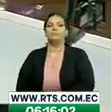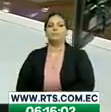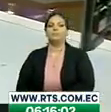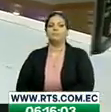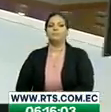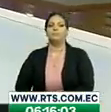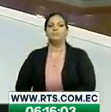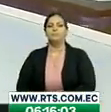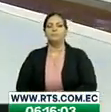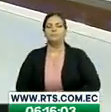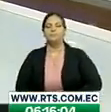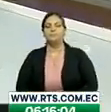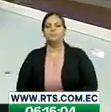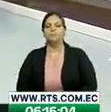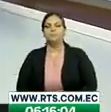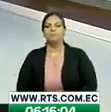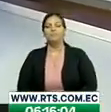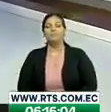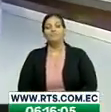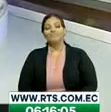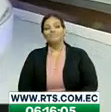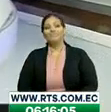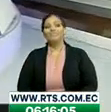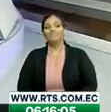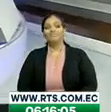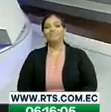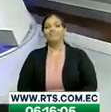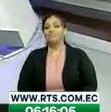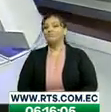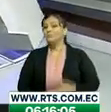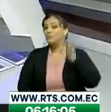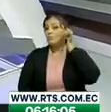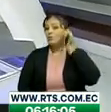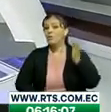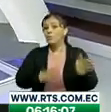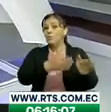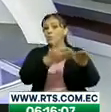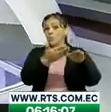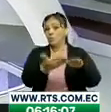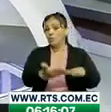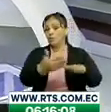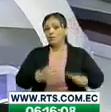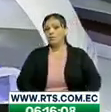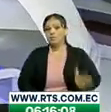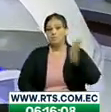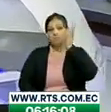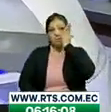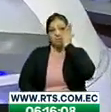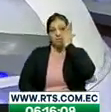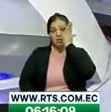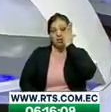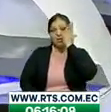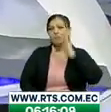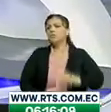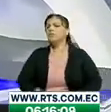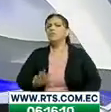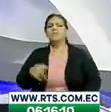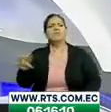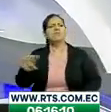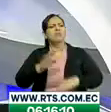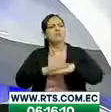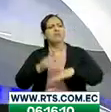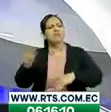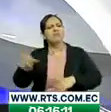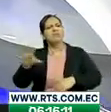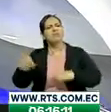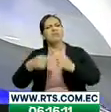¿Qué le parece, mi querida Mayra? Ahí están los familiares que piden, que exigen justicia. Ya se ha identificado la responsabilidad, está esperando nada más una